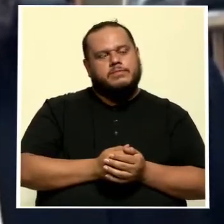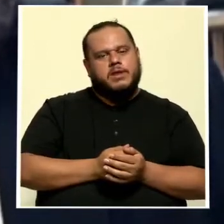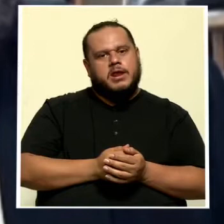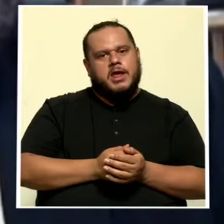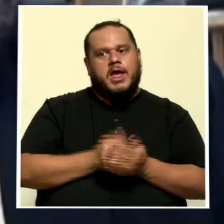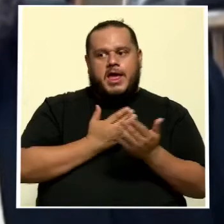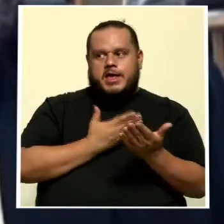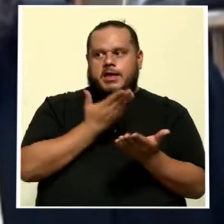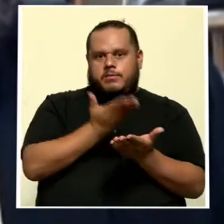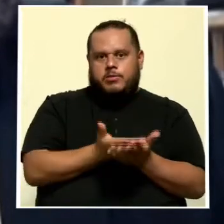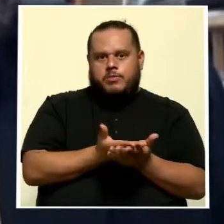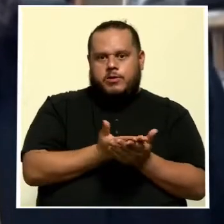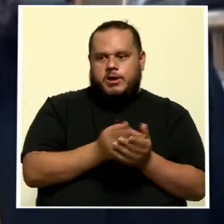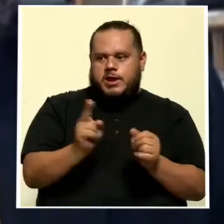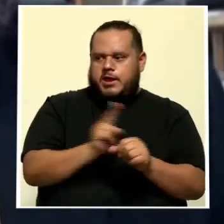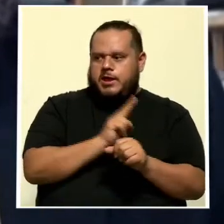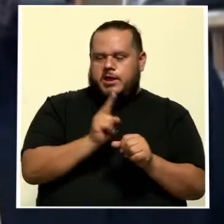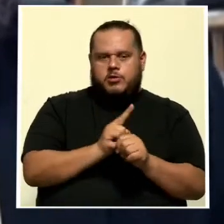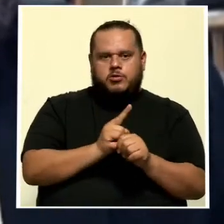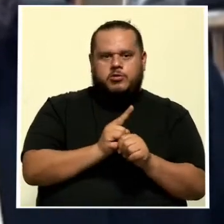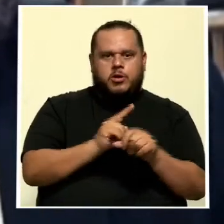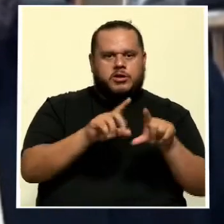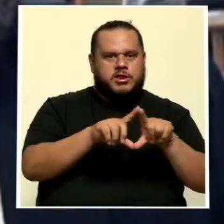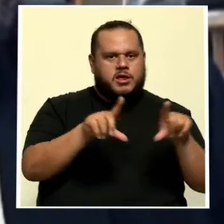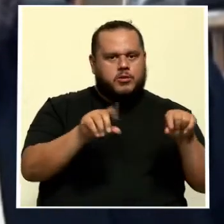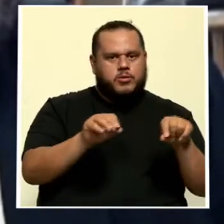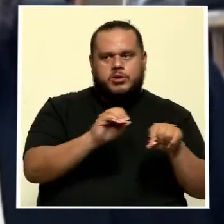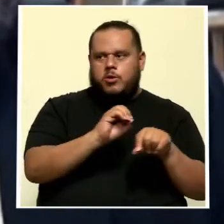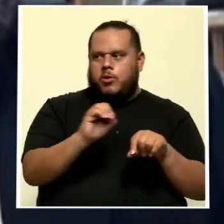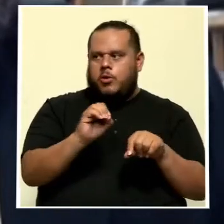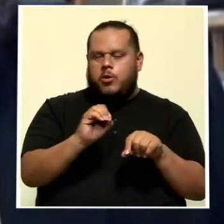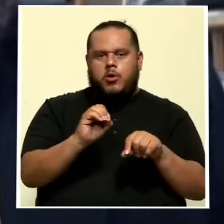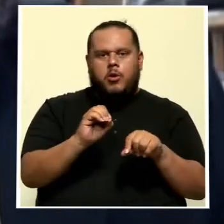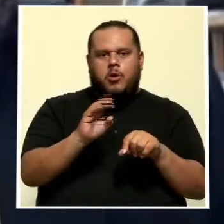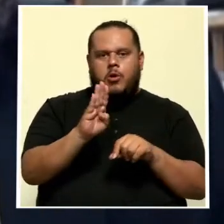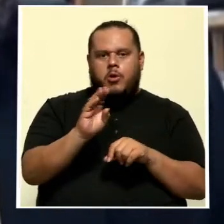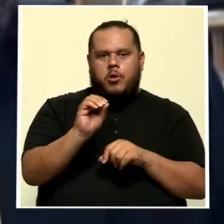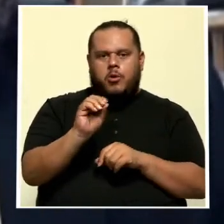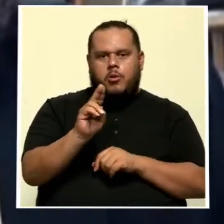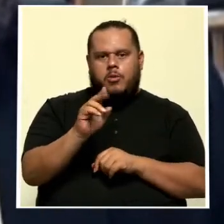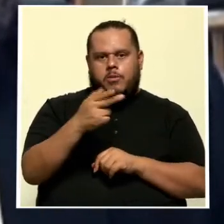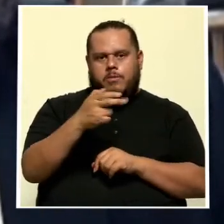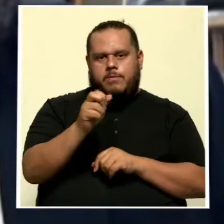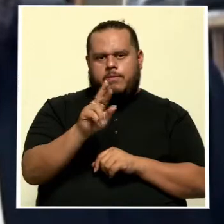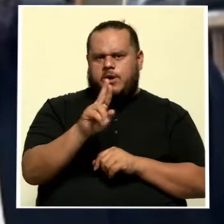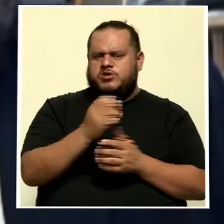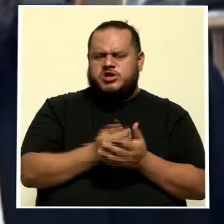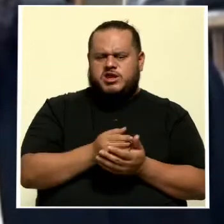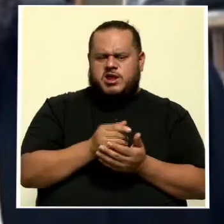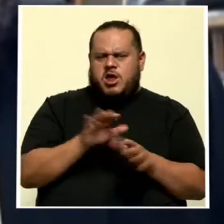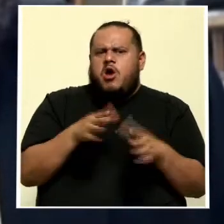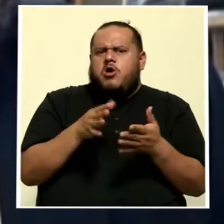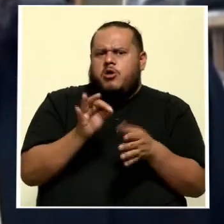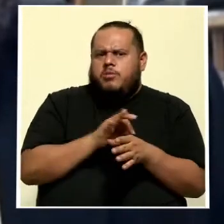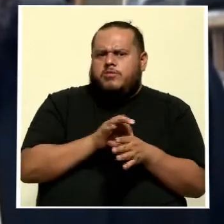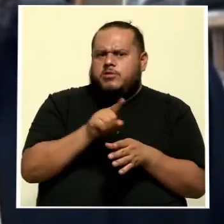que propone el uso de cupones o vouchers. ¿Cómo funciona ese